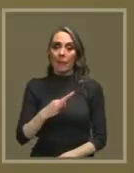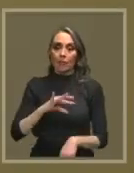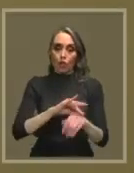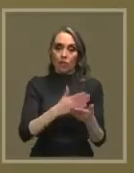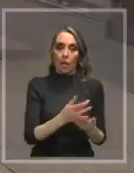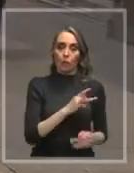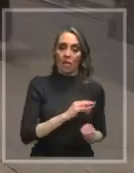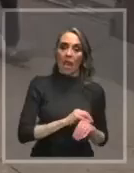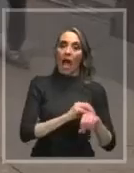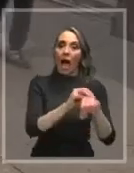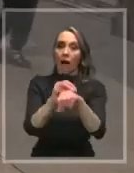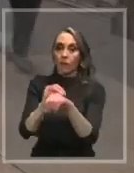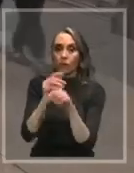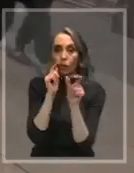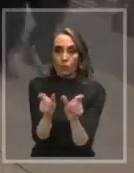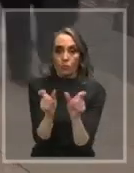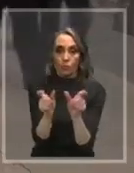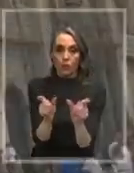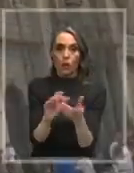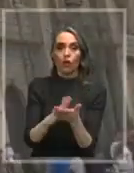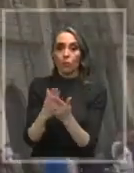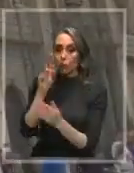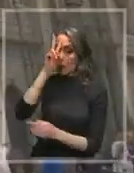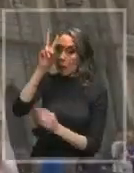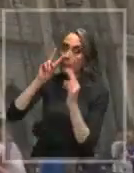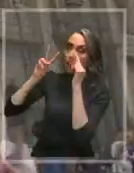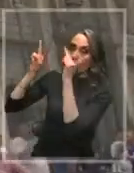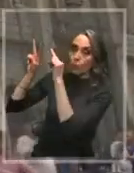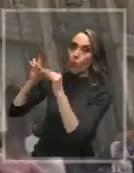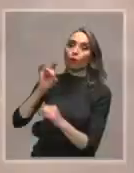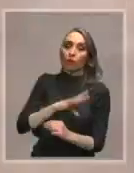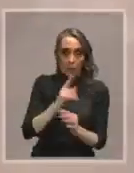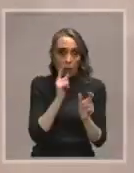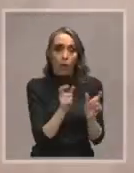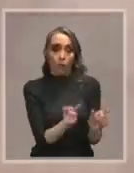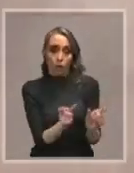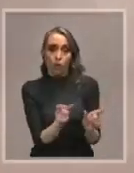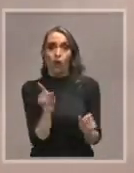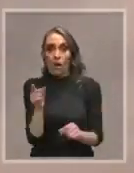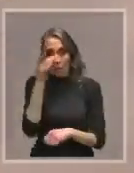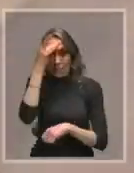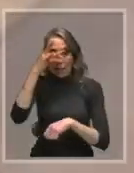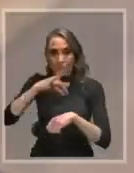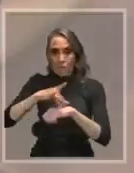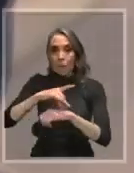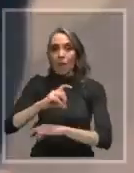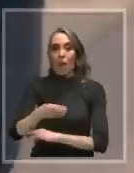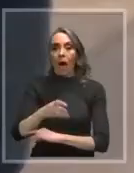indicó que se está monitoreando la situación de Perú y en Chile hay vigilancia de esta enfermedad.